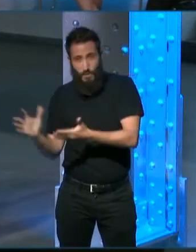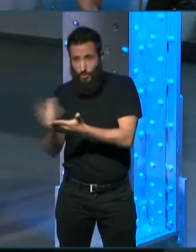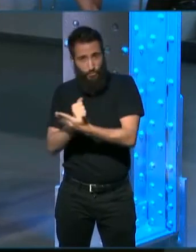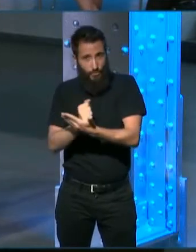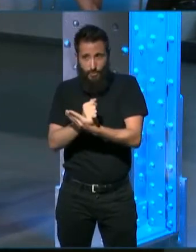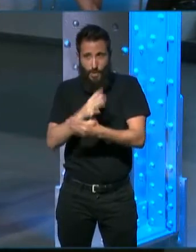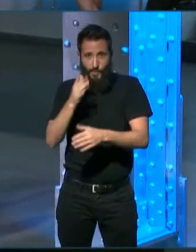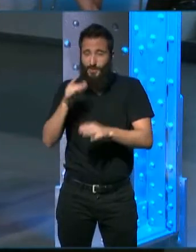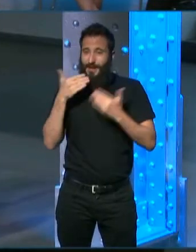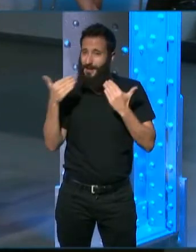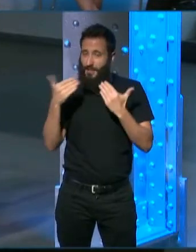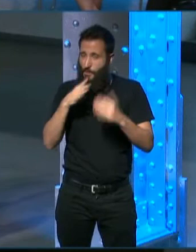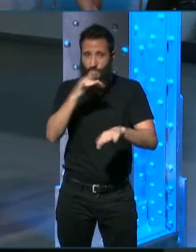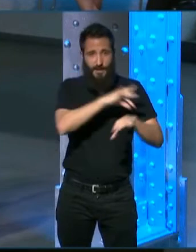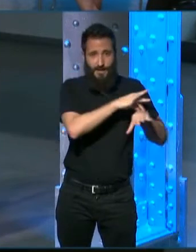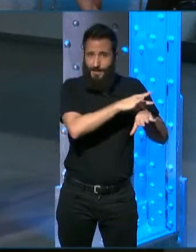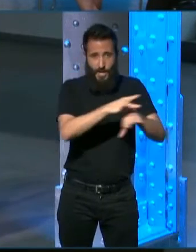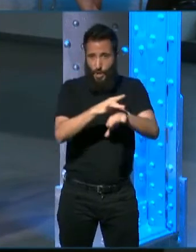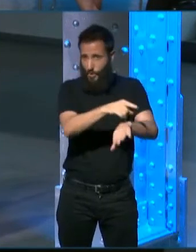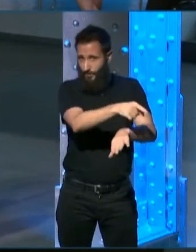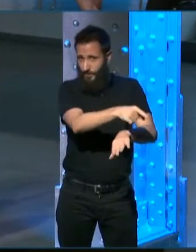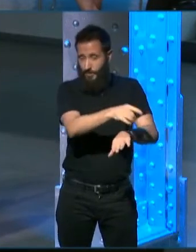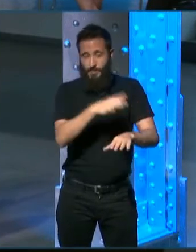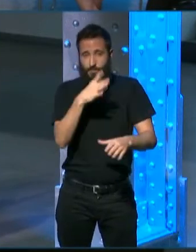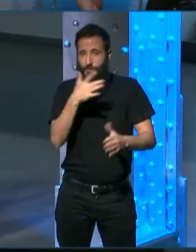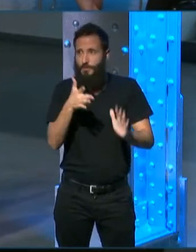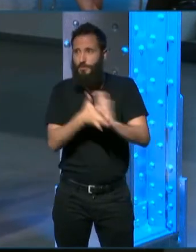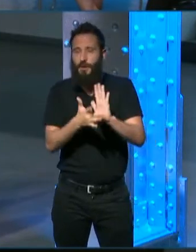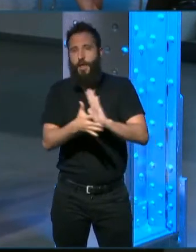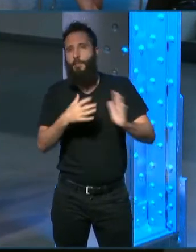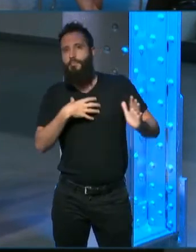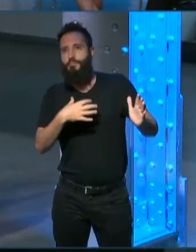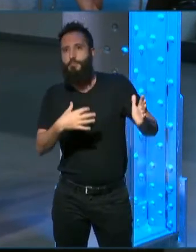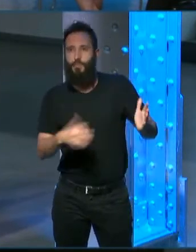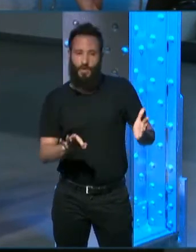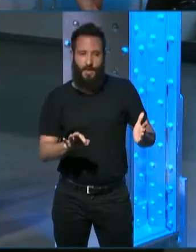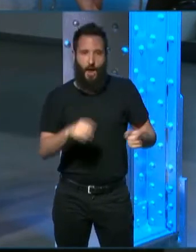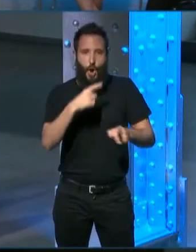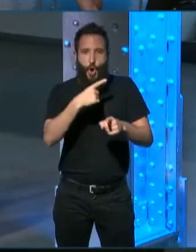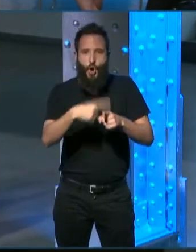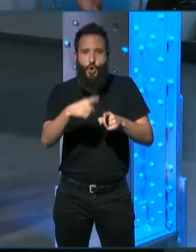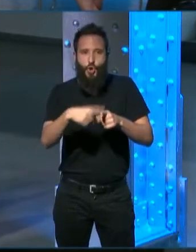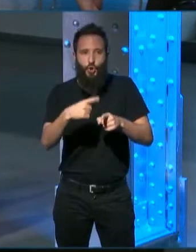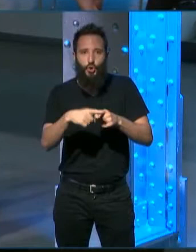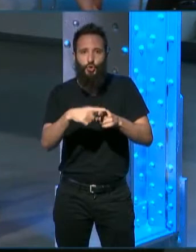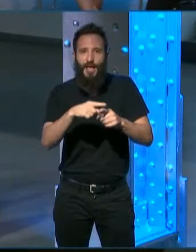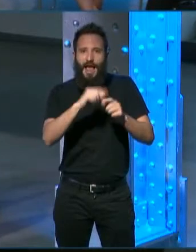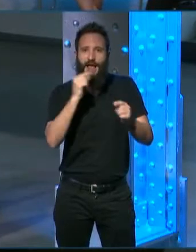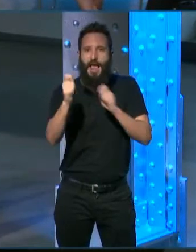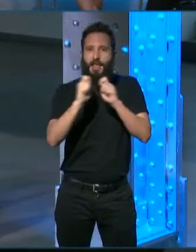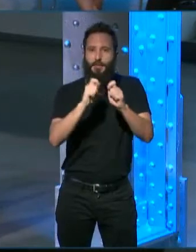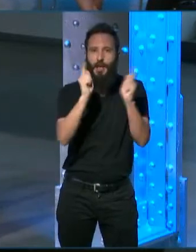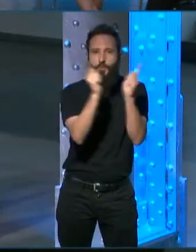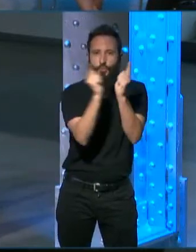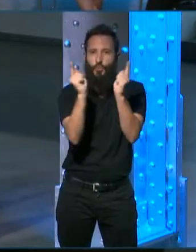ese guión, porque no era lo mismo. Podía haber sido un montón de pequeñas entrevistas